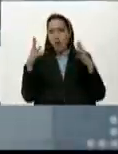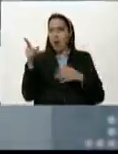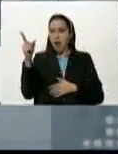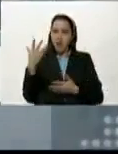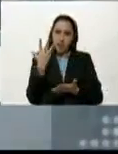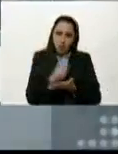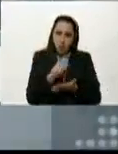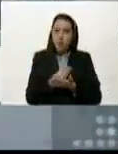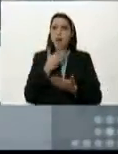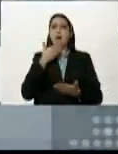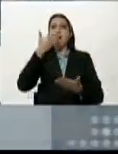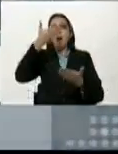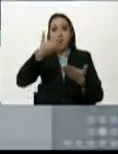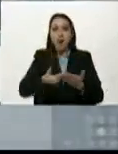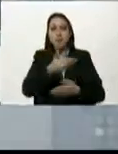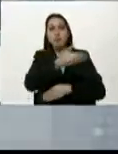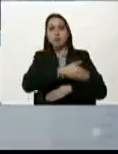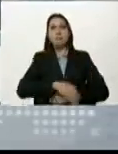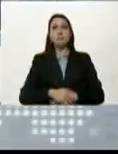muchas gracias